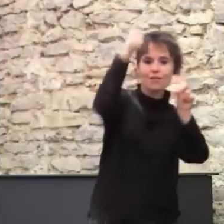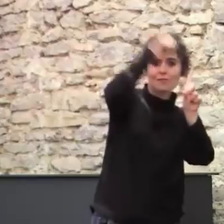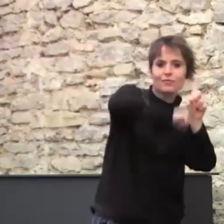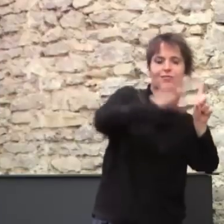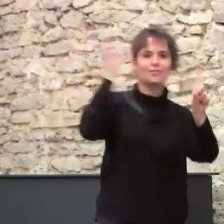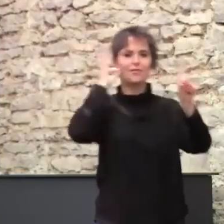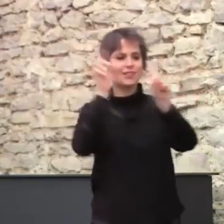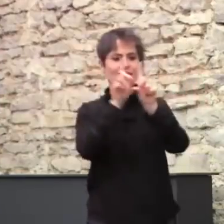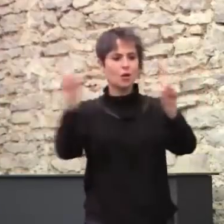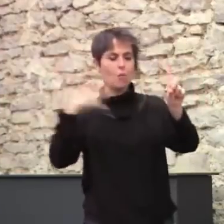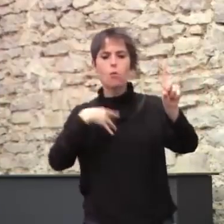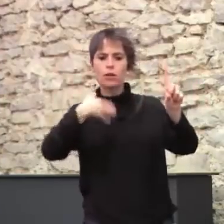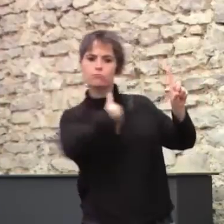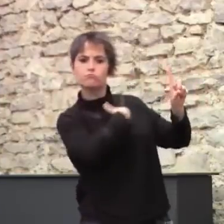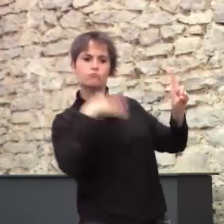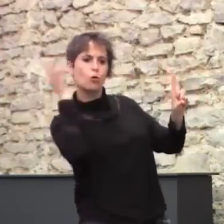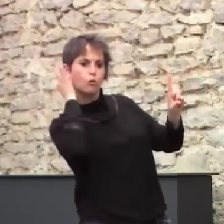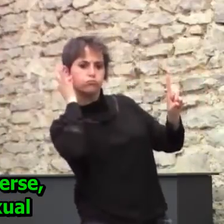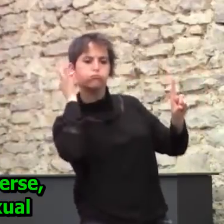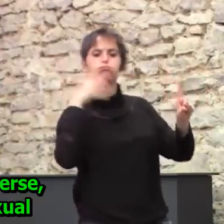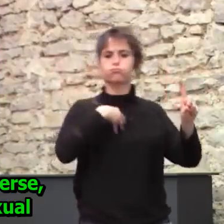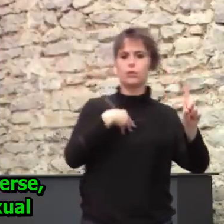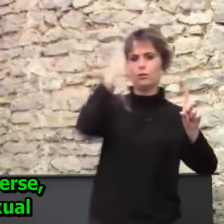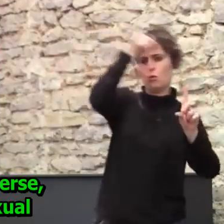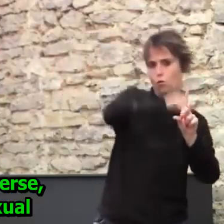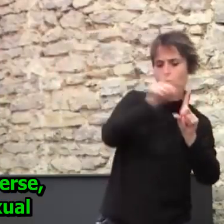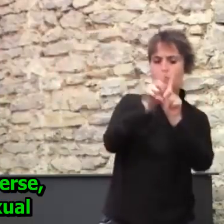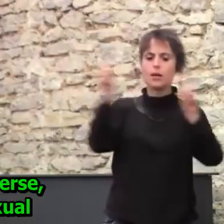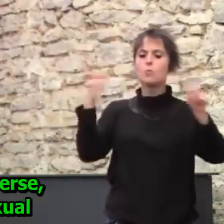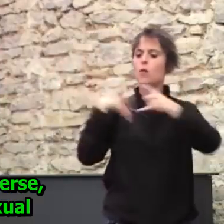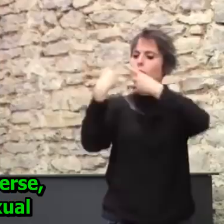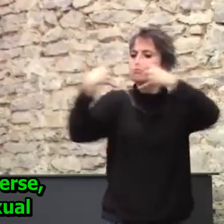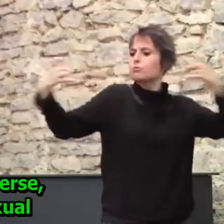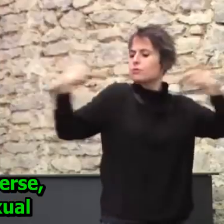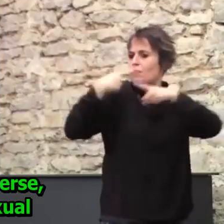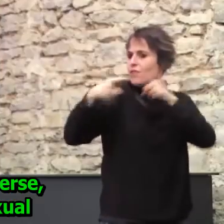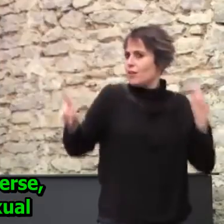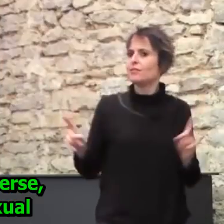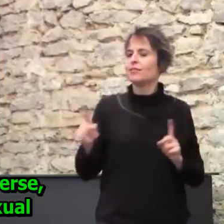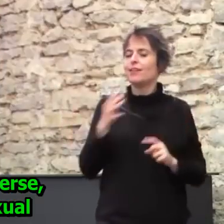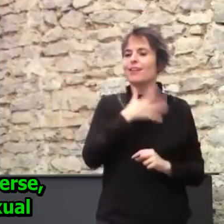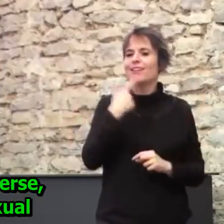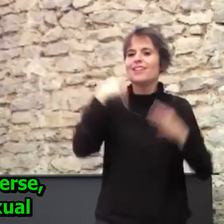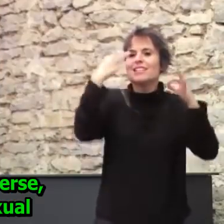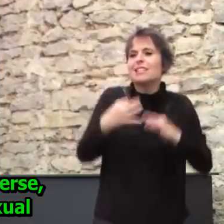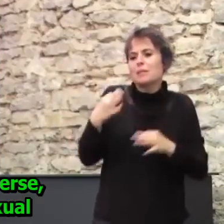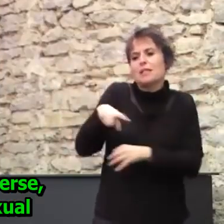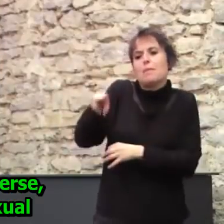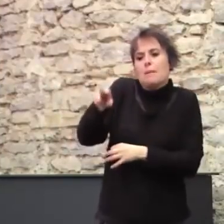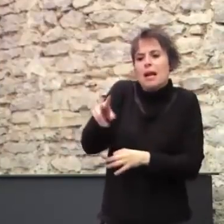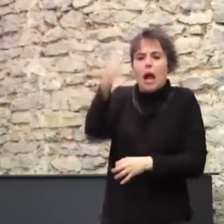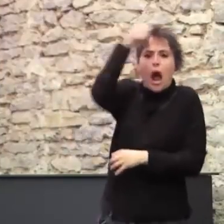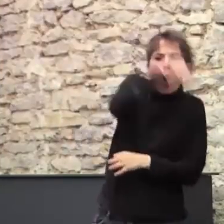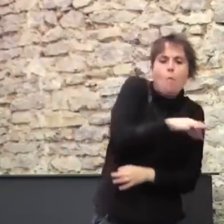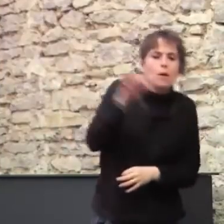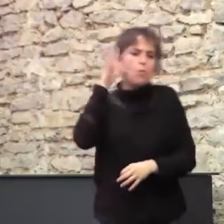masculinidad y feminidad. Hay muchas formas de ser hombre, hay muchas formas de ser mujer y también hay muchas formas de quererse que no pasan por la pareja